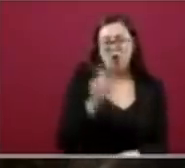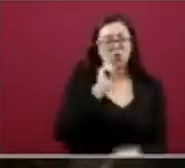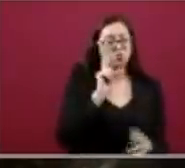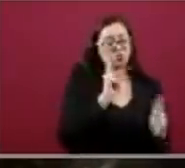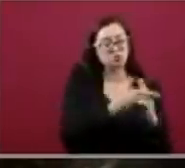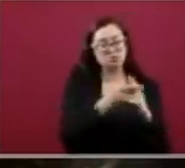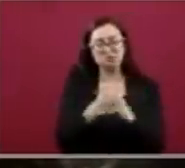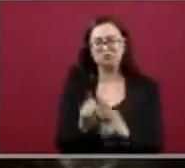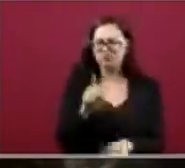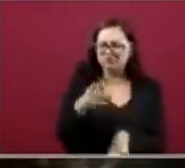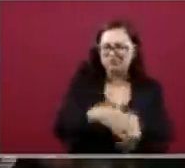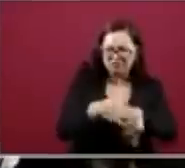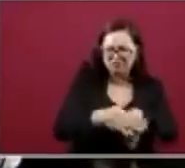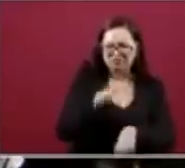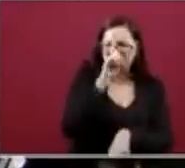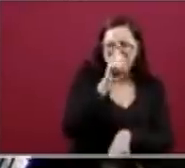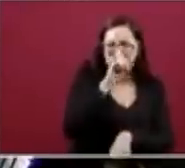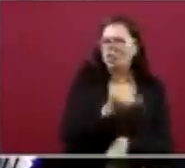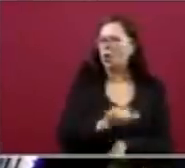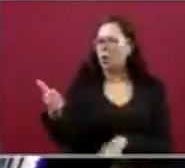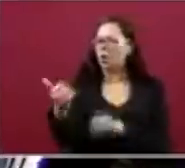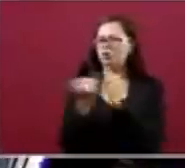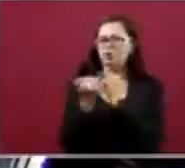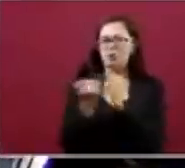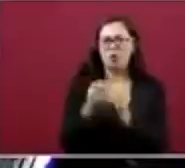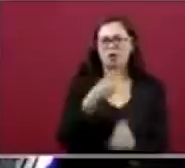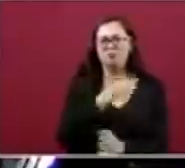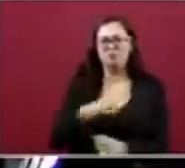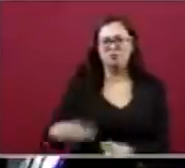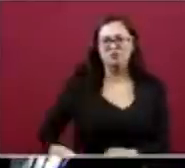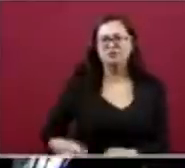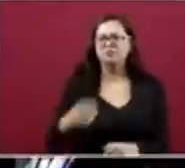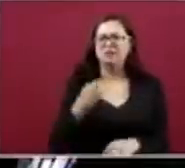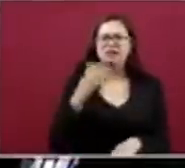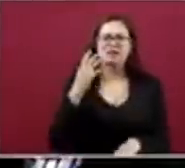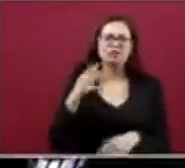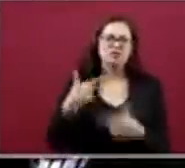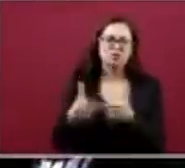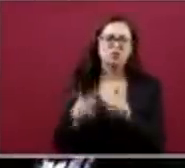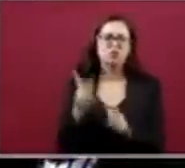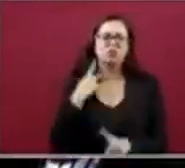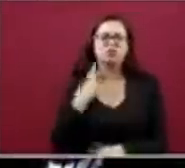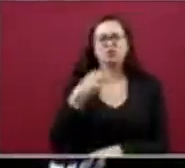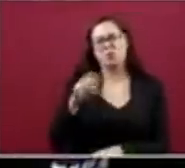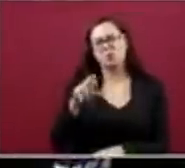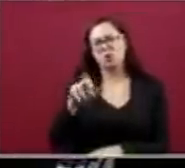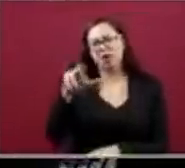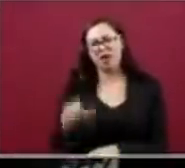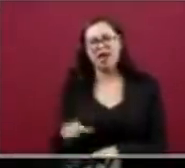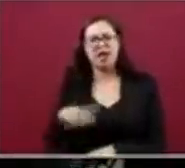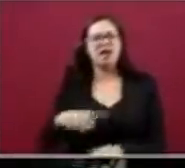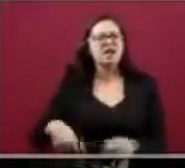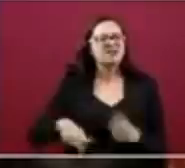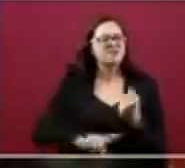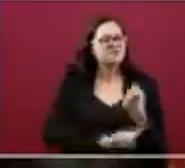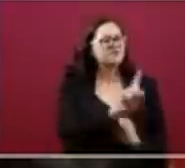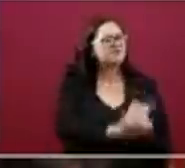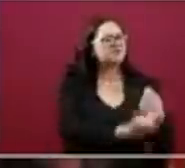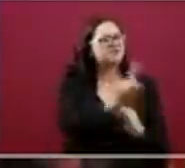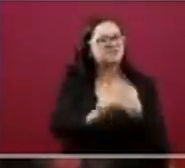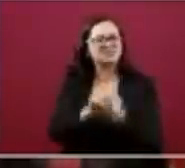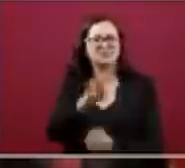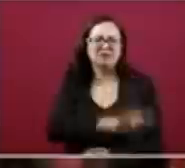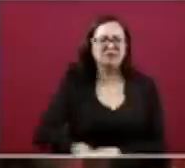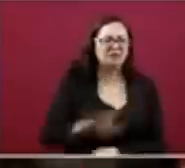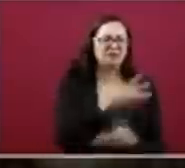otros presidentes municipales de su partido Morena para erradicar este problema y muchos problemas que tiene